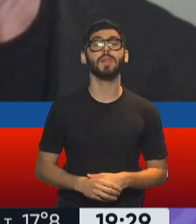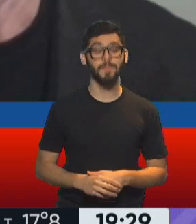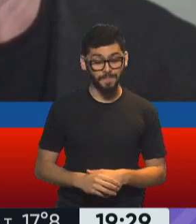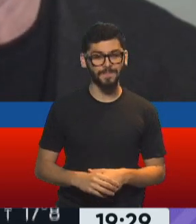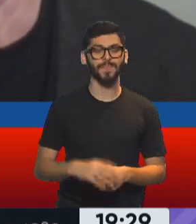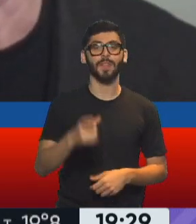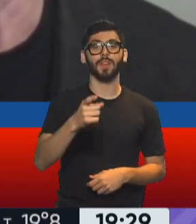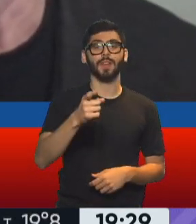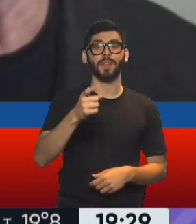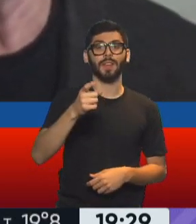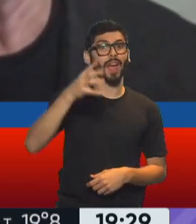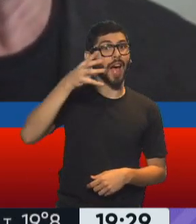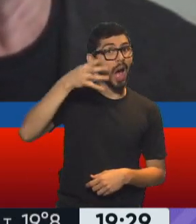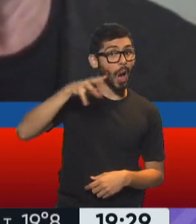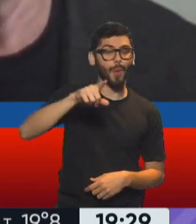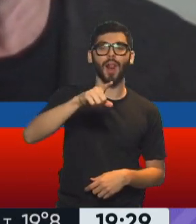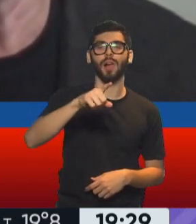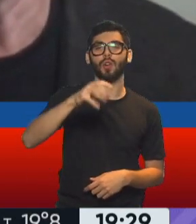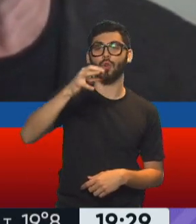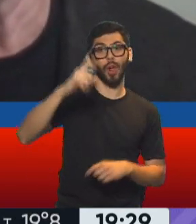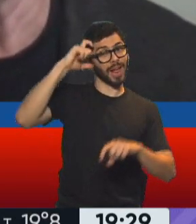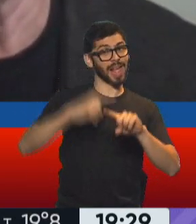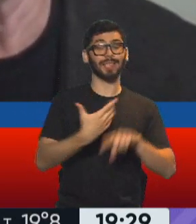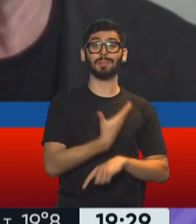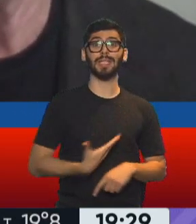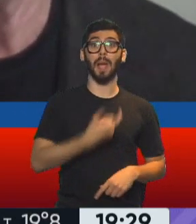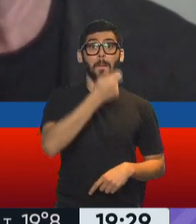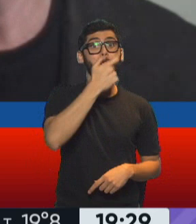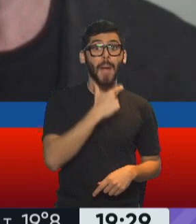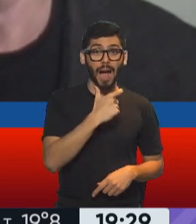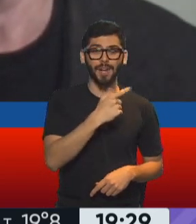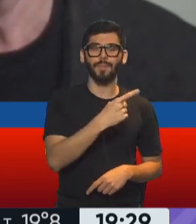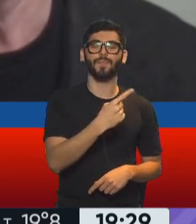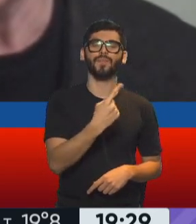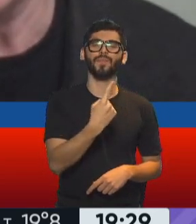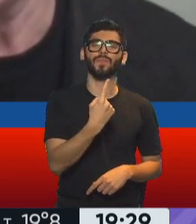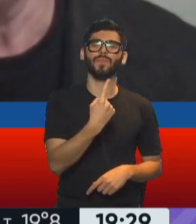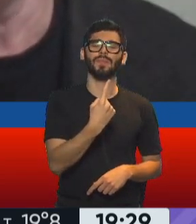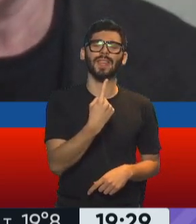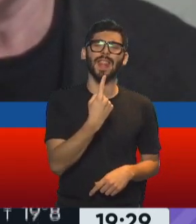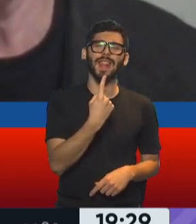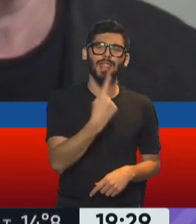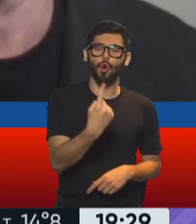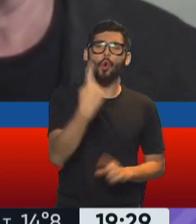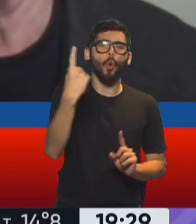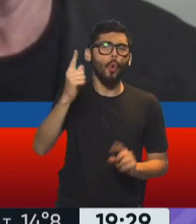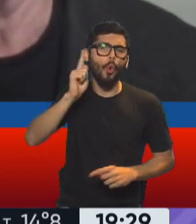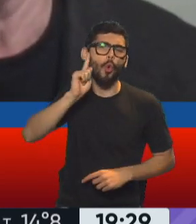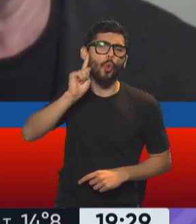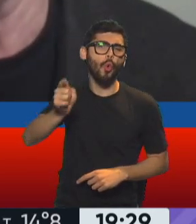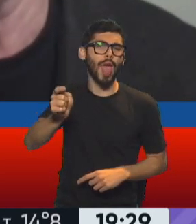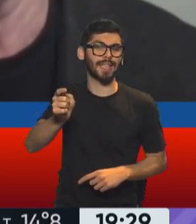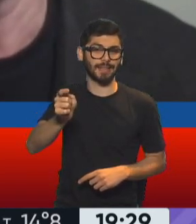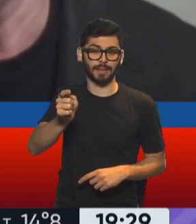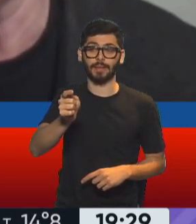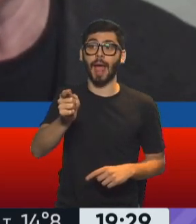Gabriela, a propósito de lo que dijo el expresidente Mauricio Macri, hizo hincapié en un juez con el cual tiene